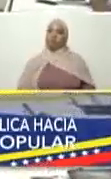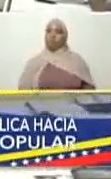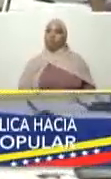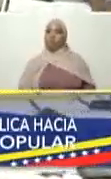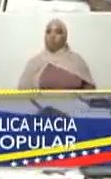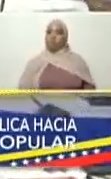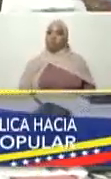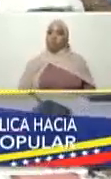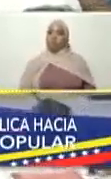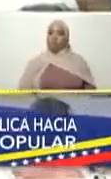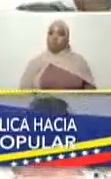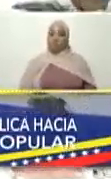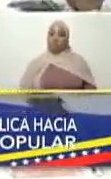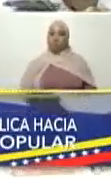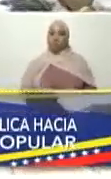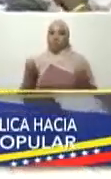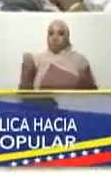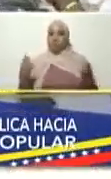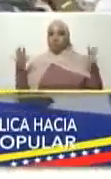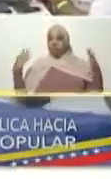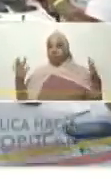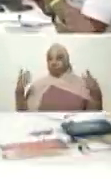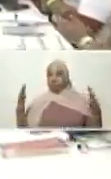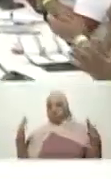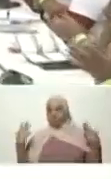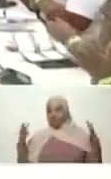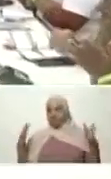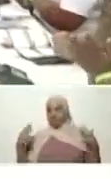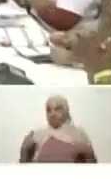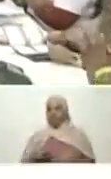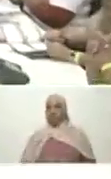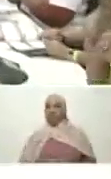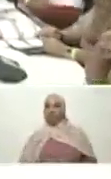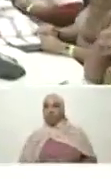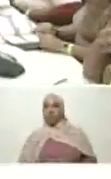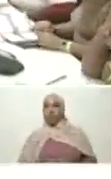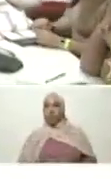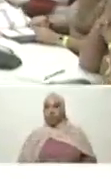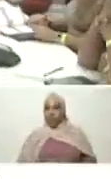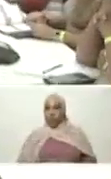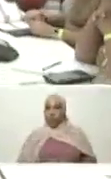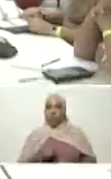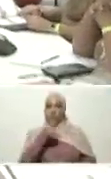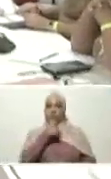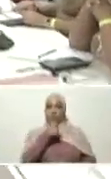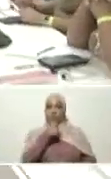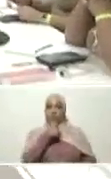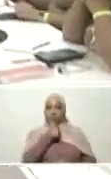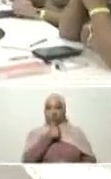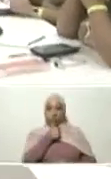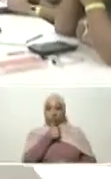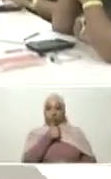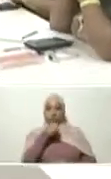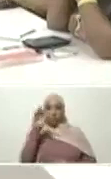Bueno, vamos a agarrarle la palabra. ¿Quién levanta la mano?